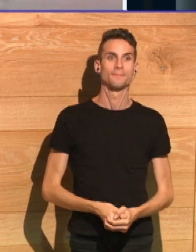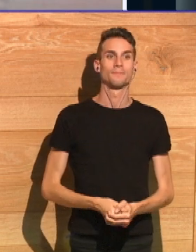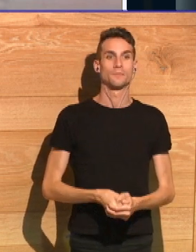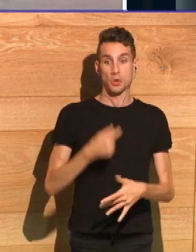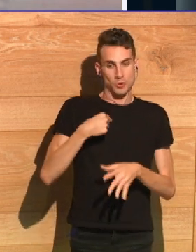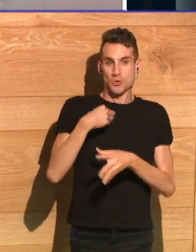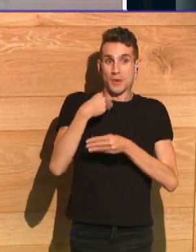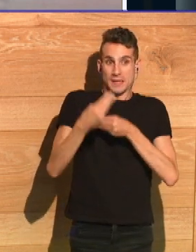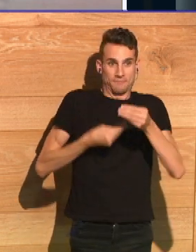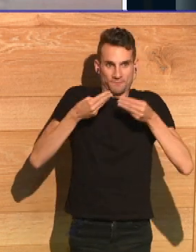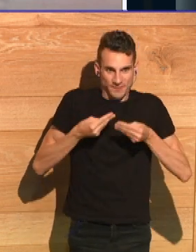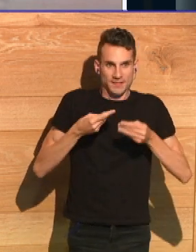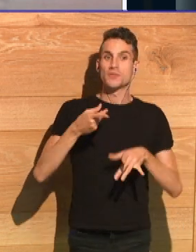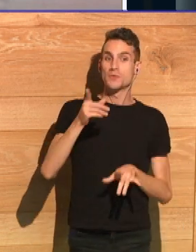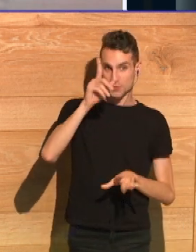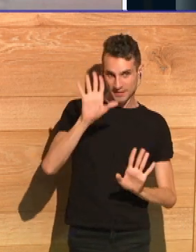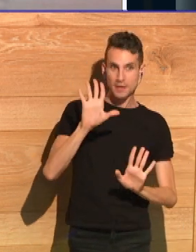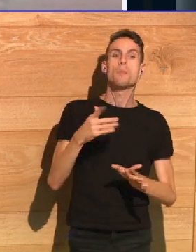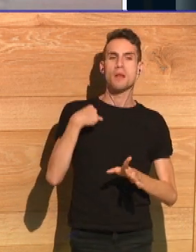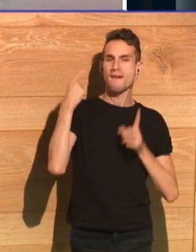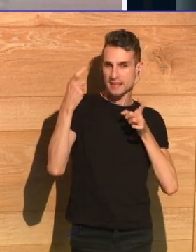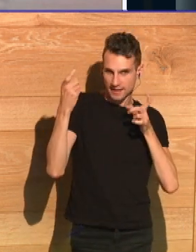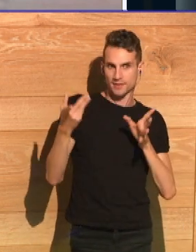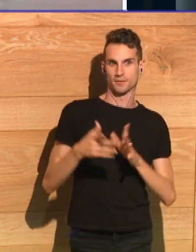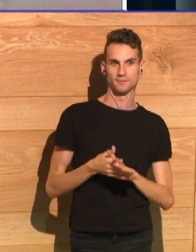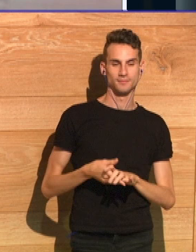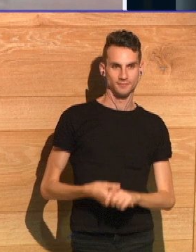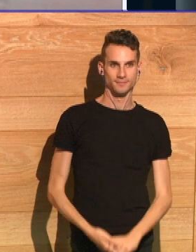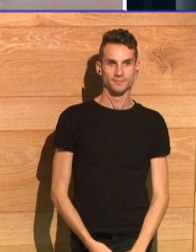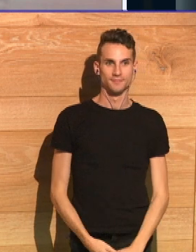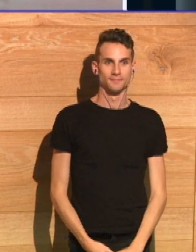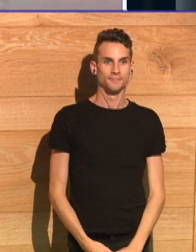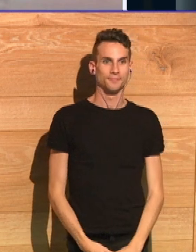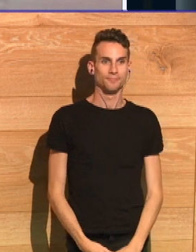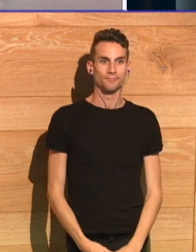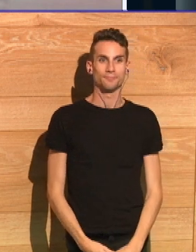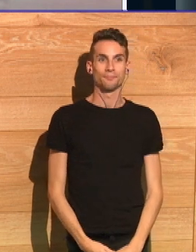Yo no sé hacerlo, pero intento hacer algo similar.